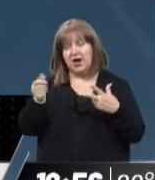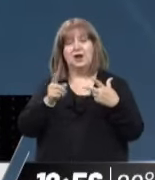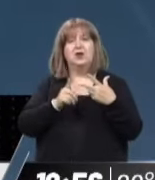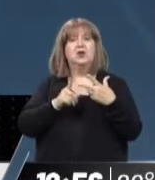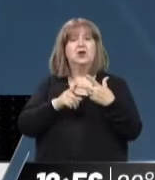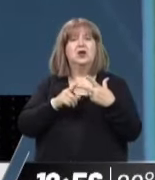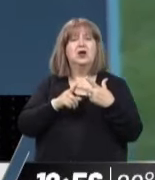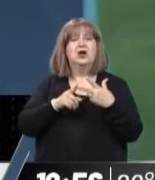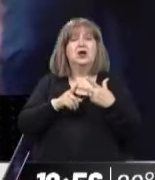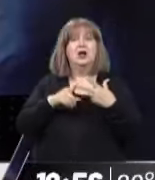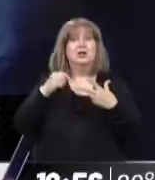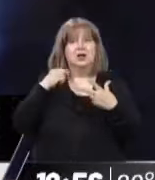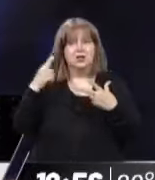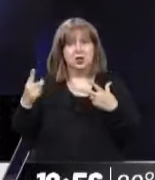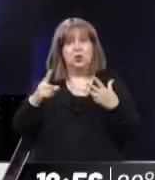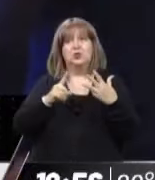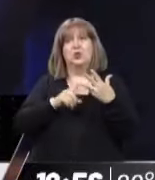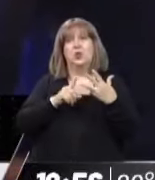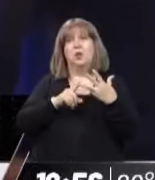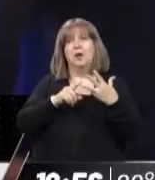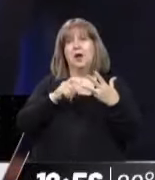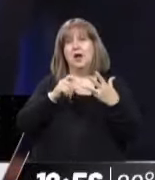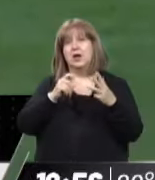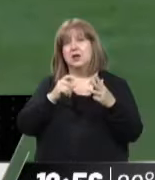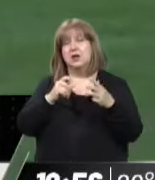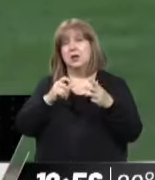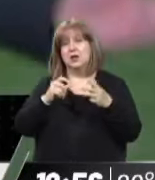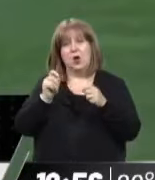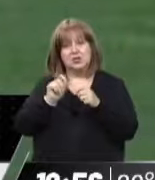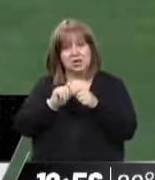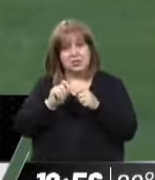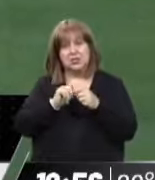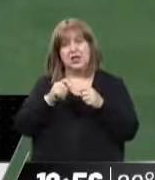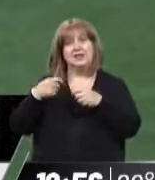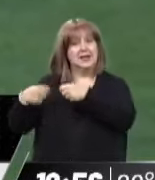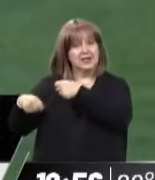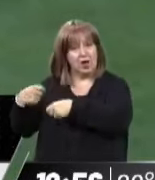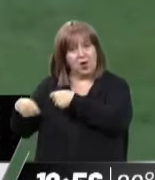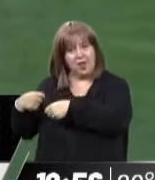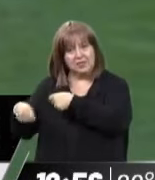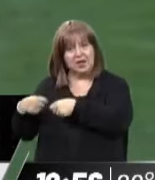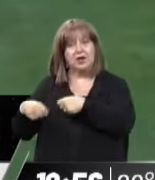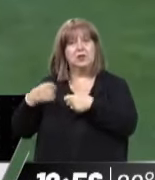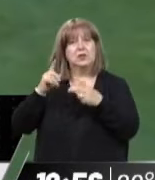decir. Contra Atlético Tucumán y Central Córdoba de Santiago del Estero. Exactamente. Con Godoy Cruz siempre ganó.